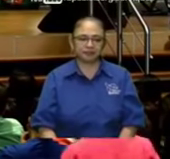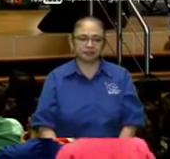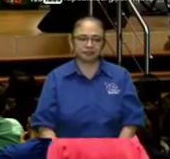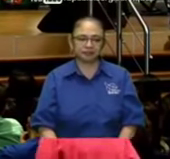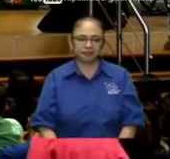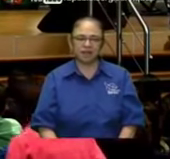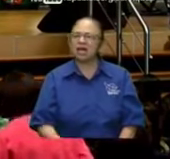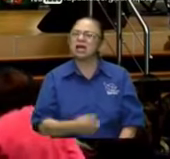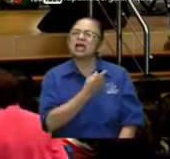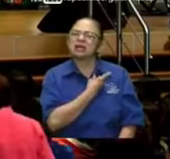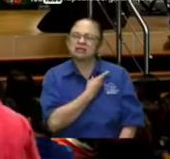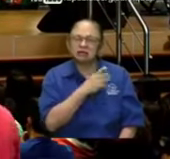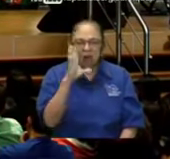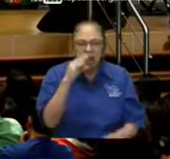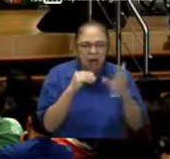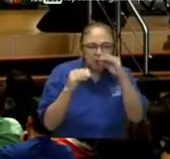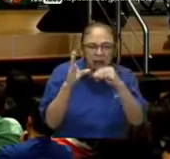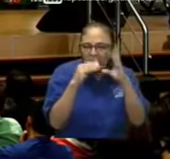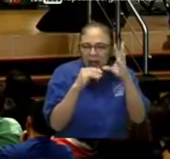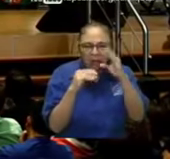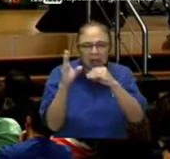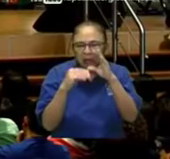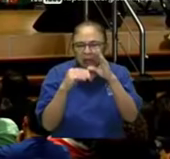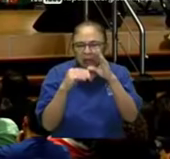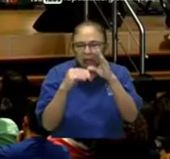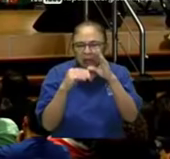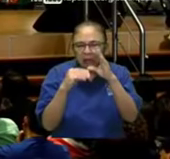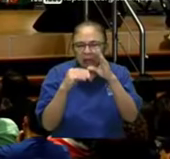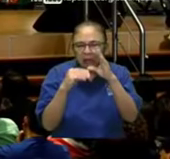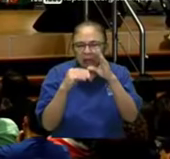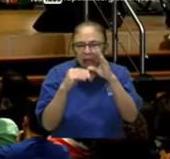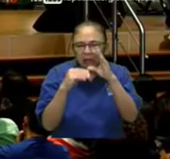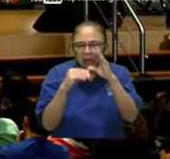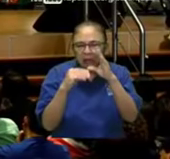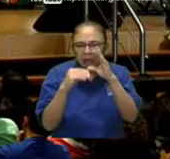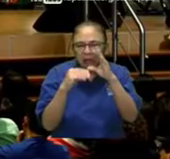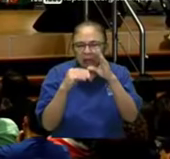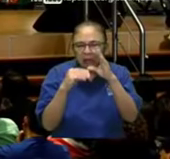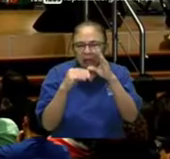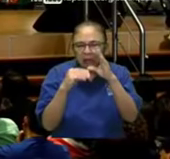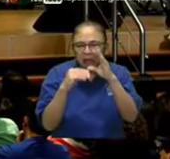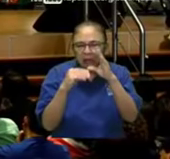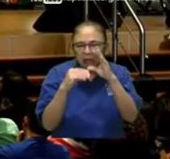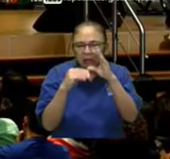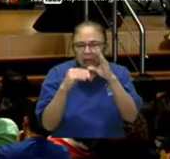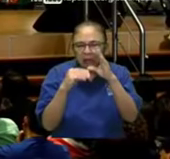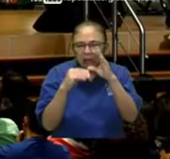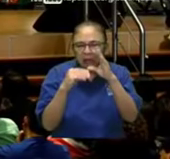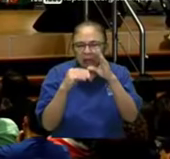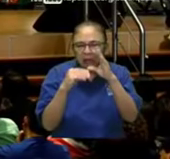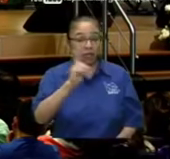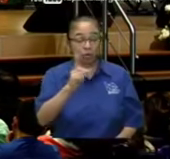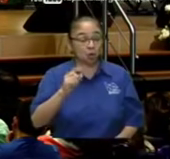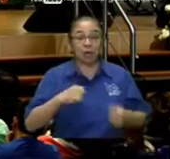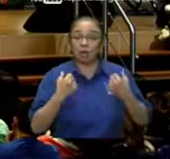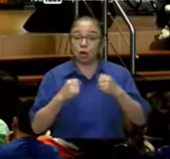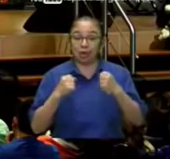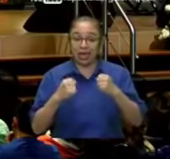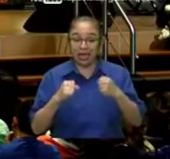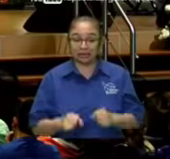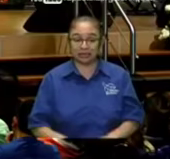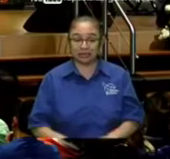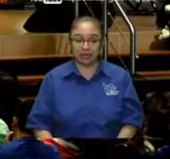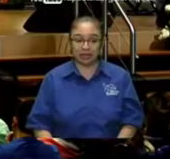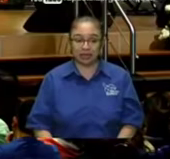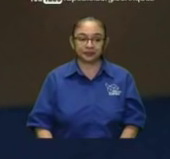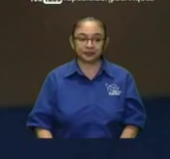Hijo, ¿el trabajo de quién? Pues. Pero no se deleita en lo que tiene. Entonces el hombre cuando llega, yo no te doy nada porque ya sé que